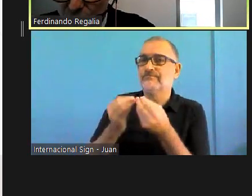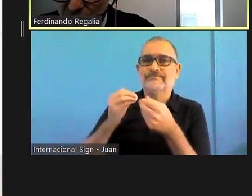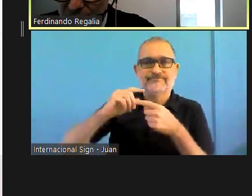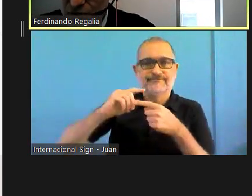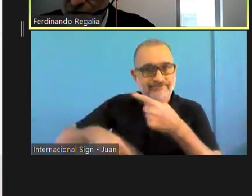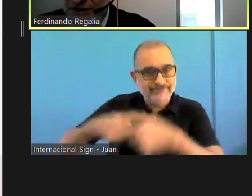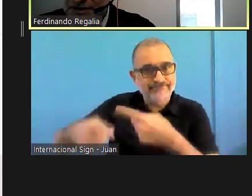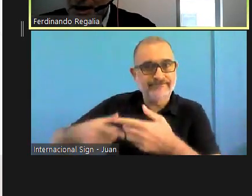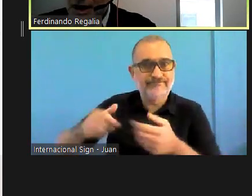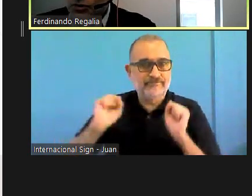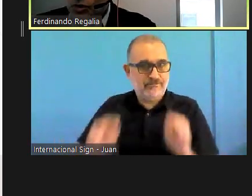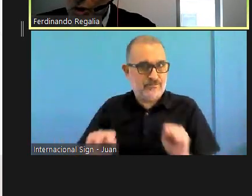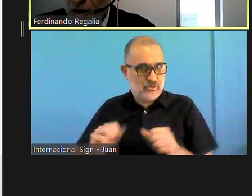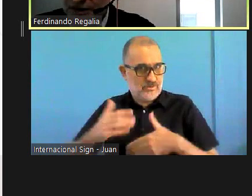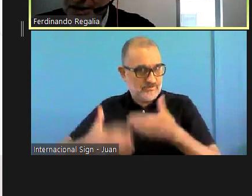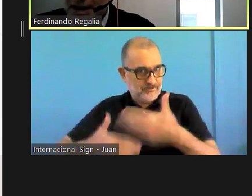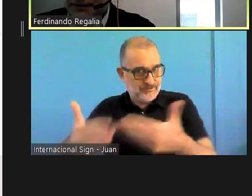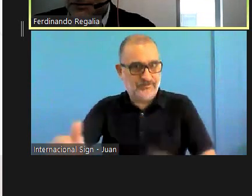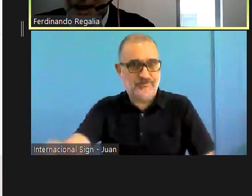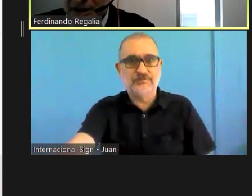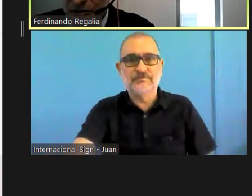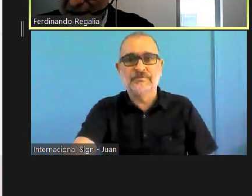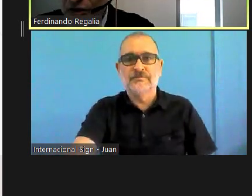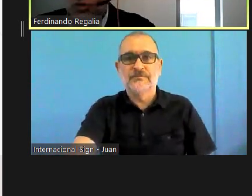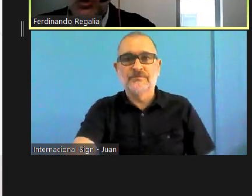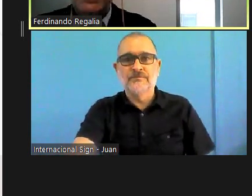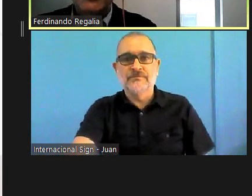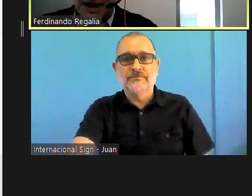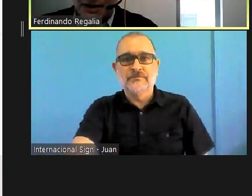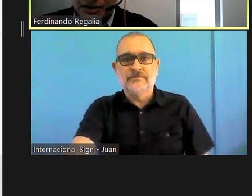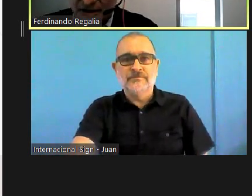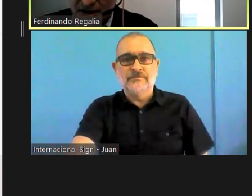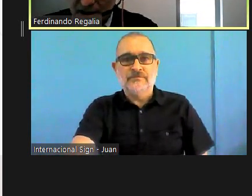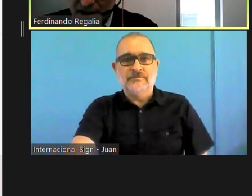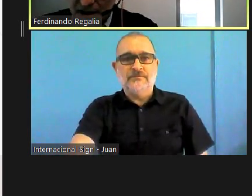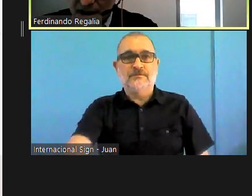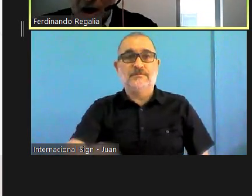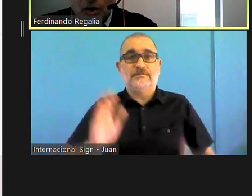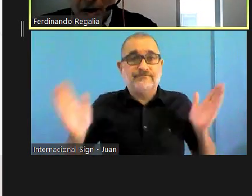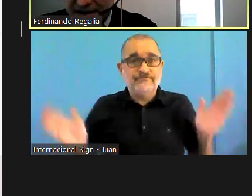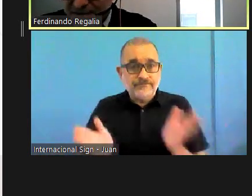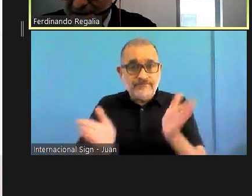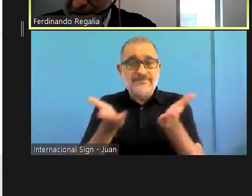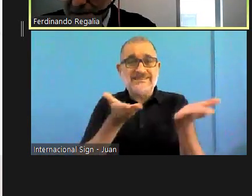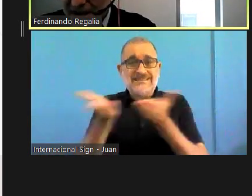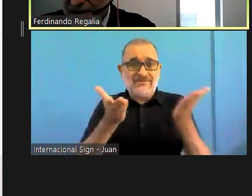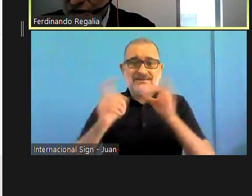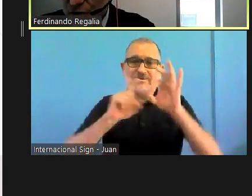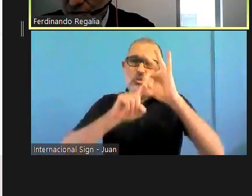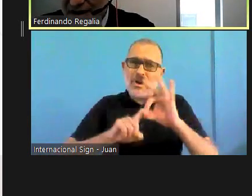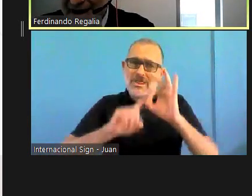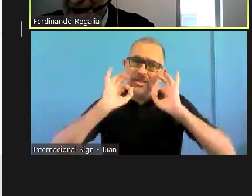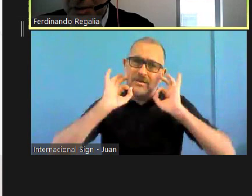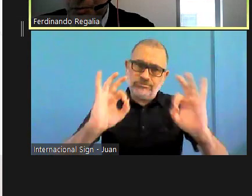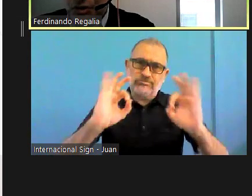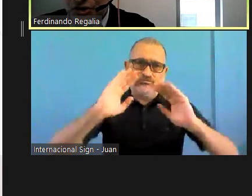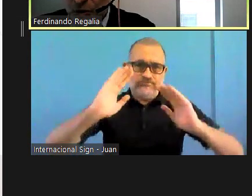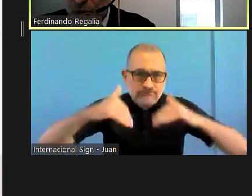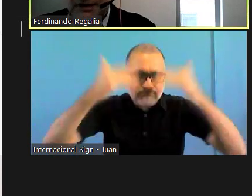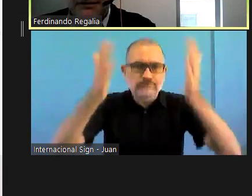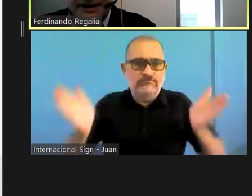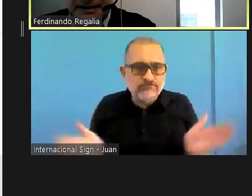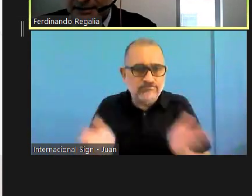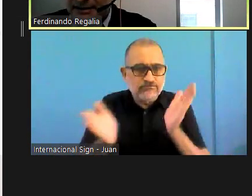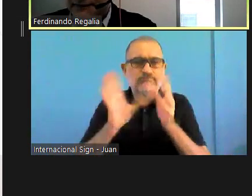digital y el mejorar en cuanto al uso de los recursos no son nuevas líneas de acción aparentemente, pero la pandemia nos